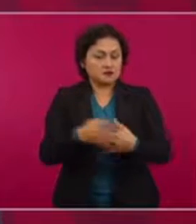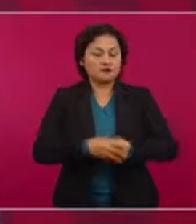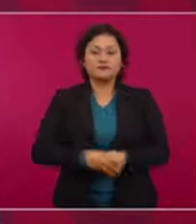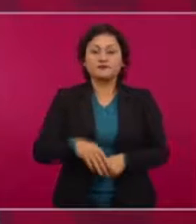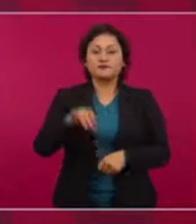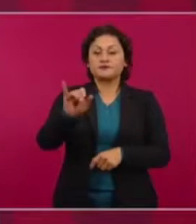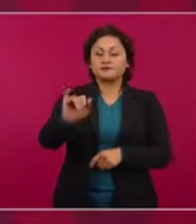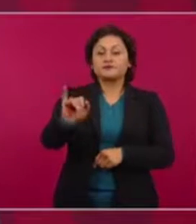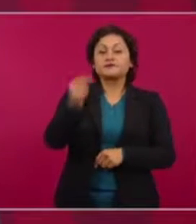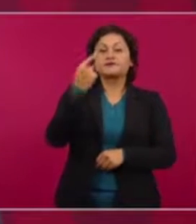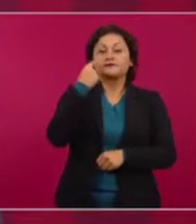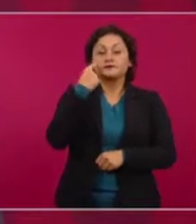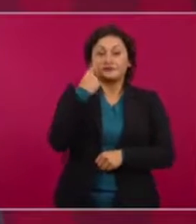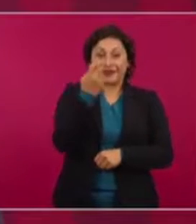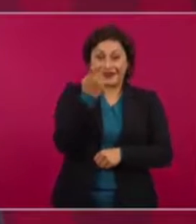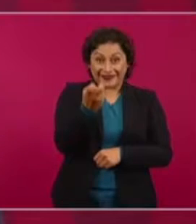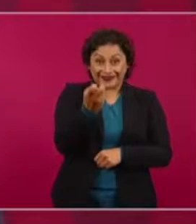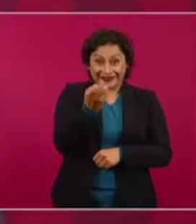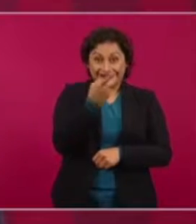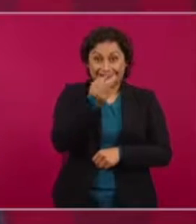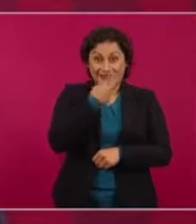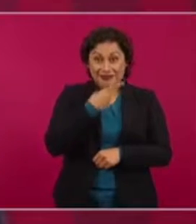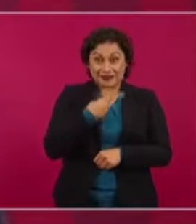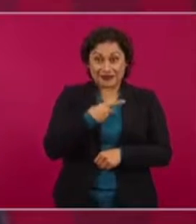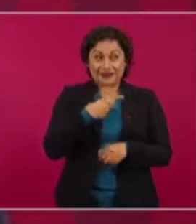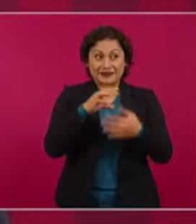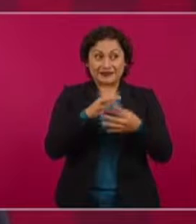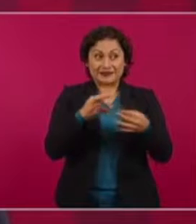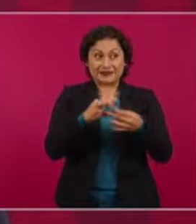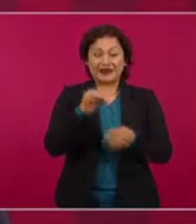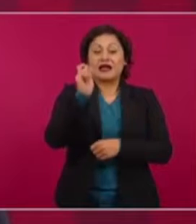es un caso de concesión